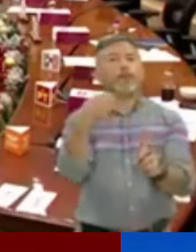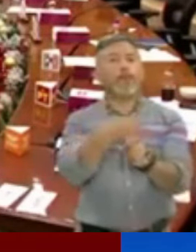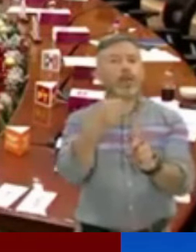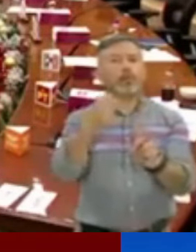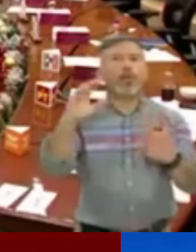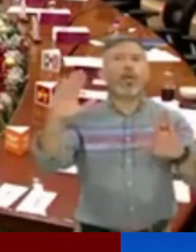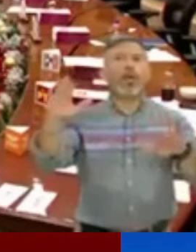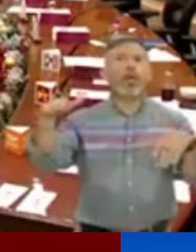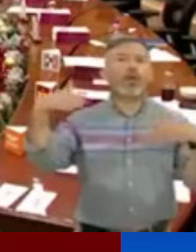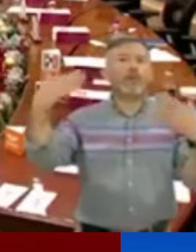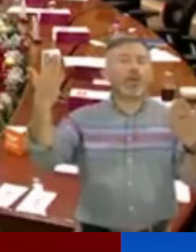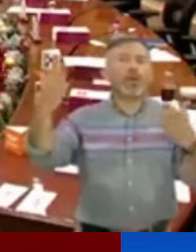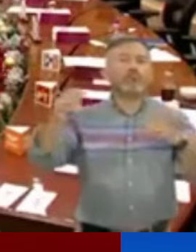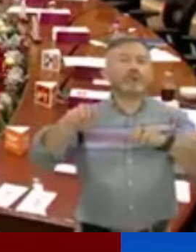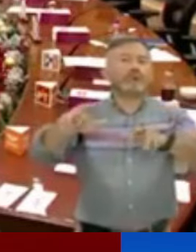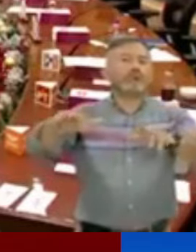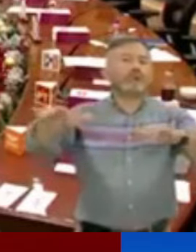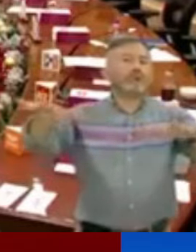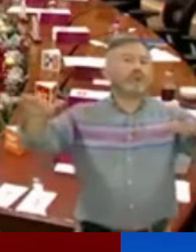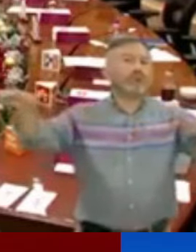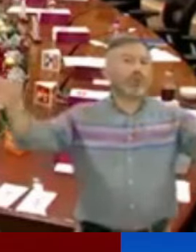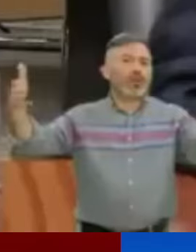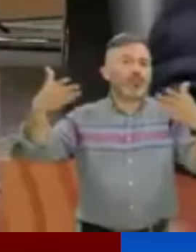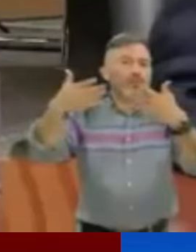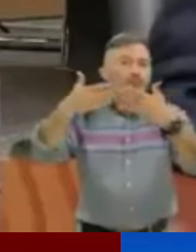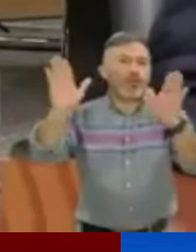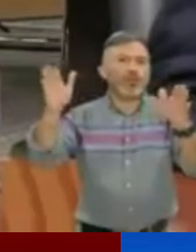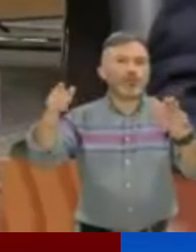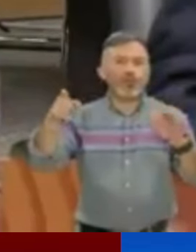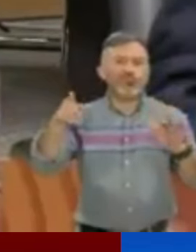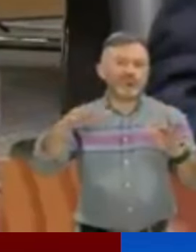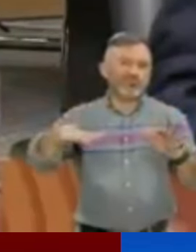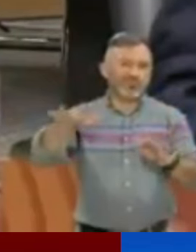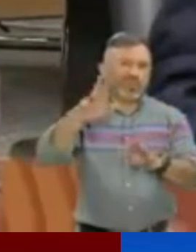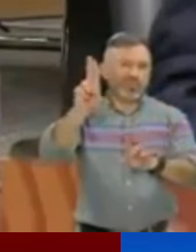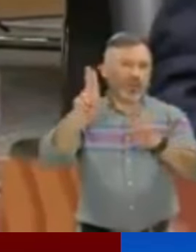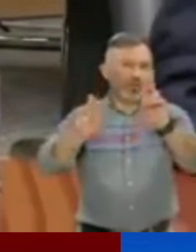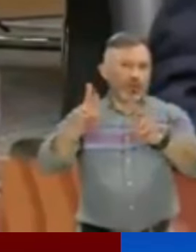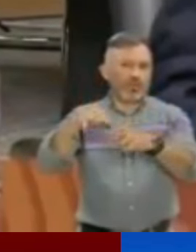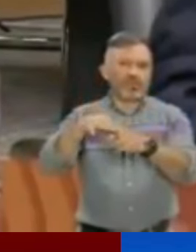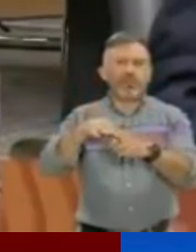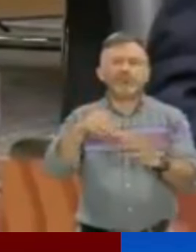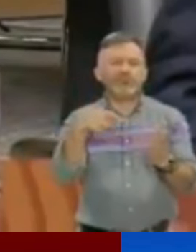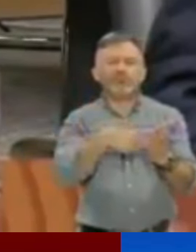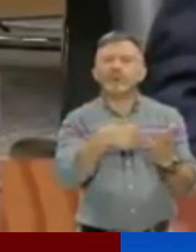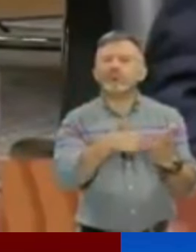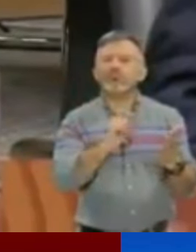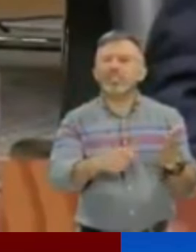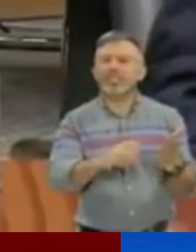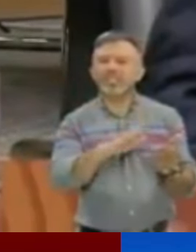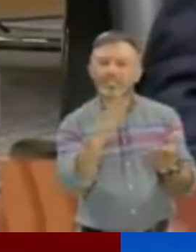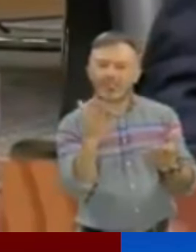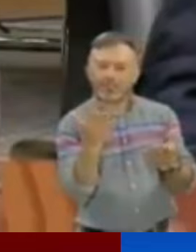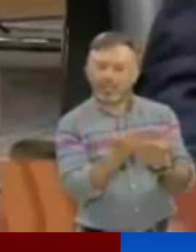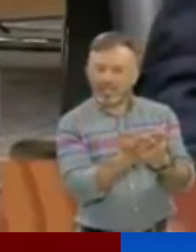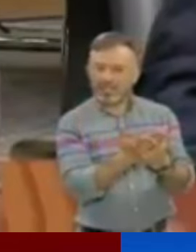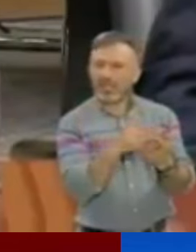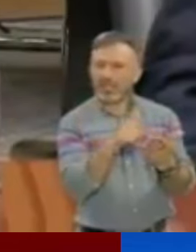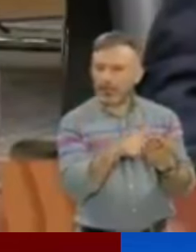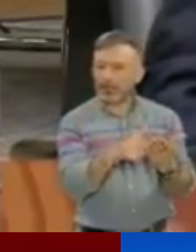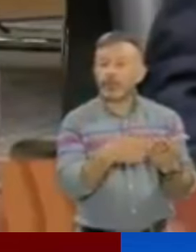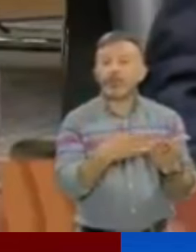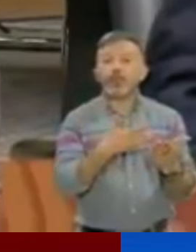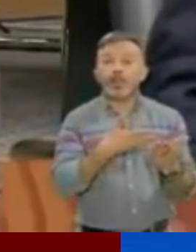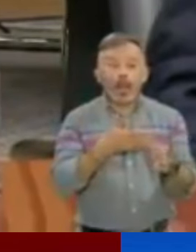político que generó en la vida democrática del país. Se trata de un expediente cuyo origen se encuentra en hechos